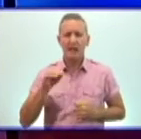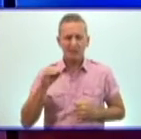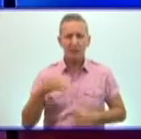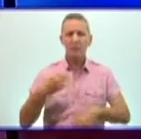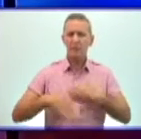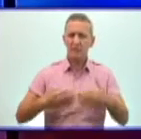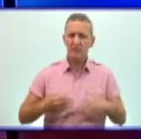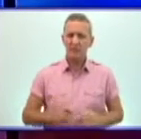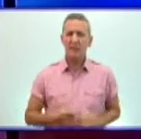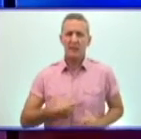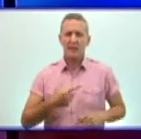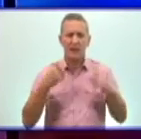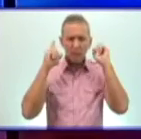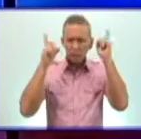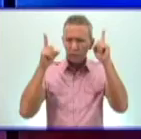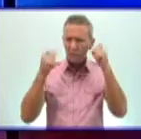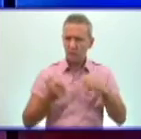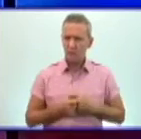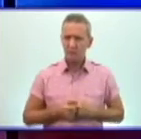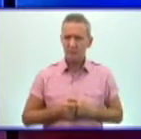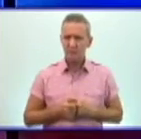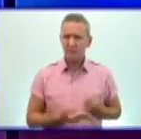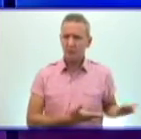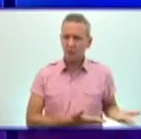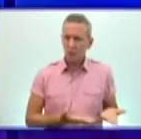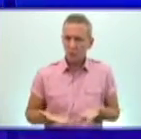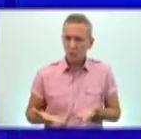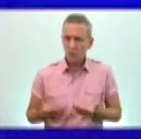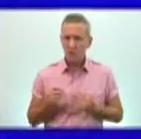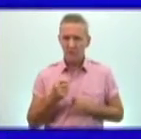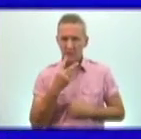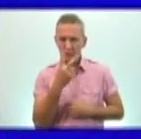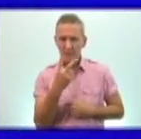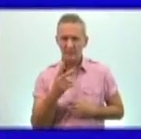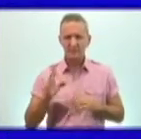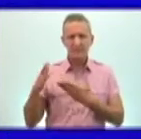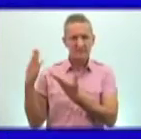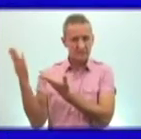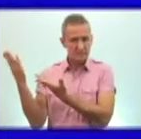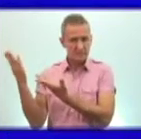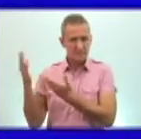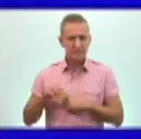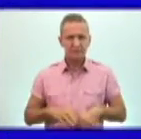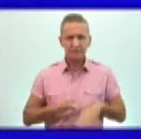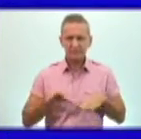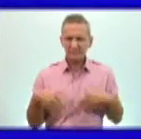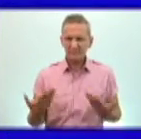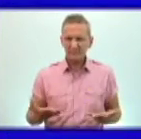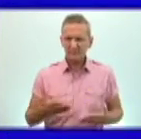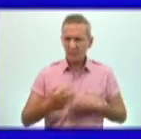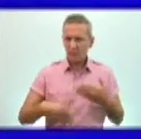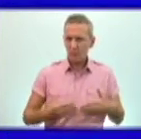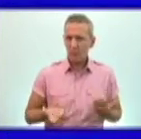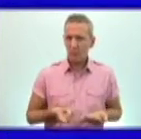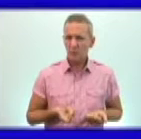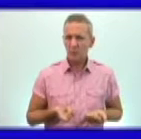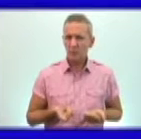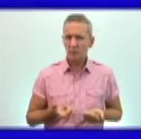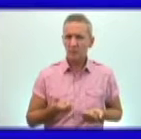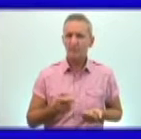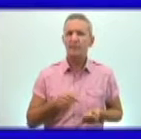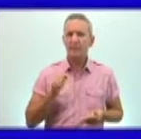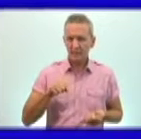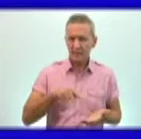la cultura política. Por lo tanto, los invitamos a ver qué pasa en acontecimientos como ocurren en esta